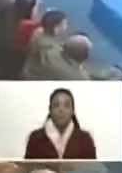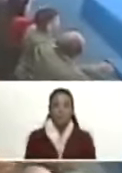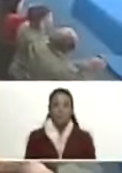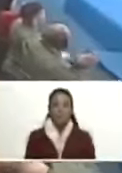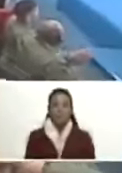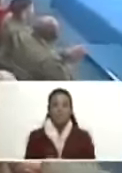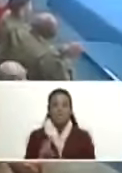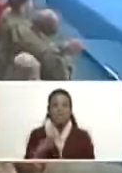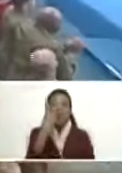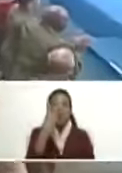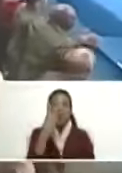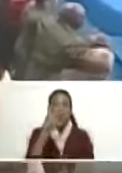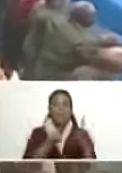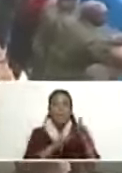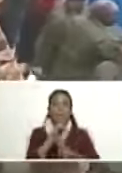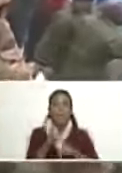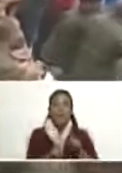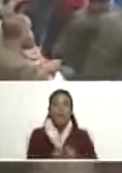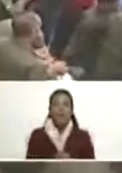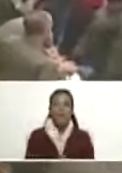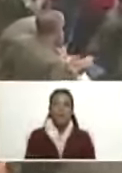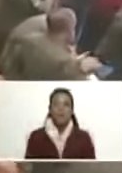Segunda pregunta.